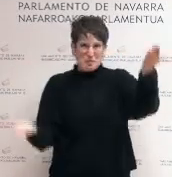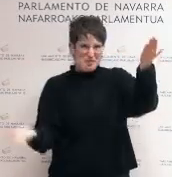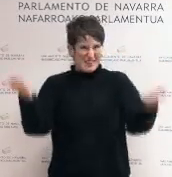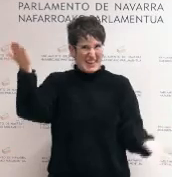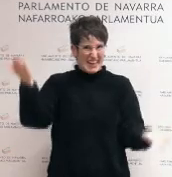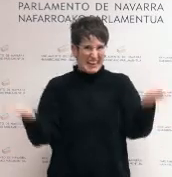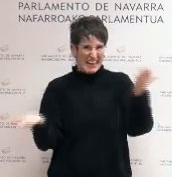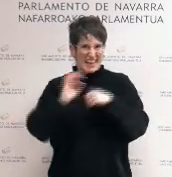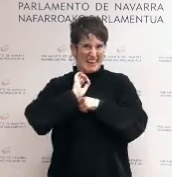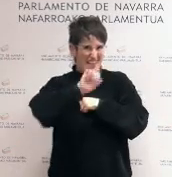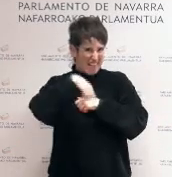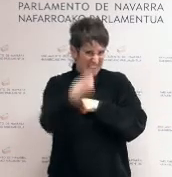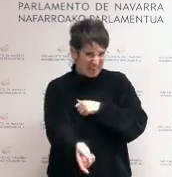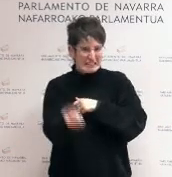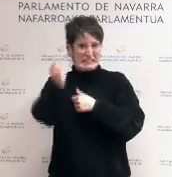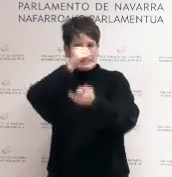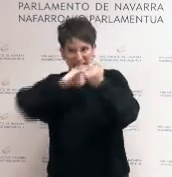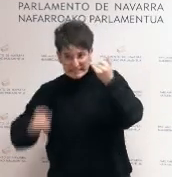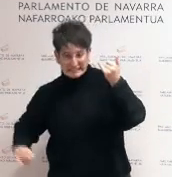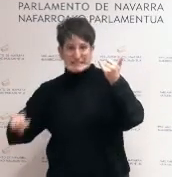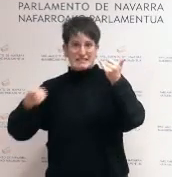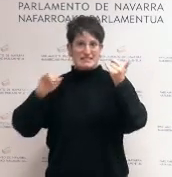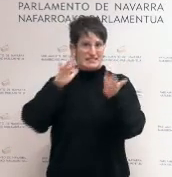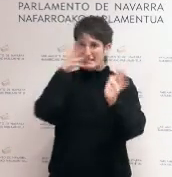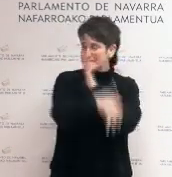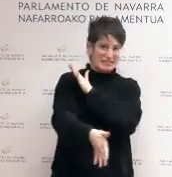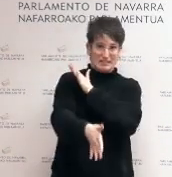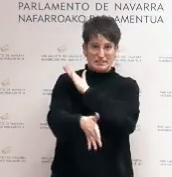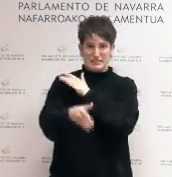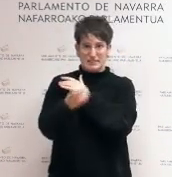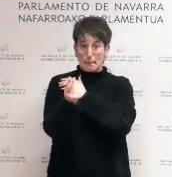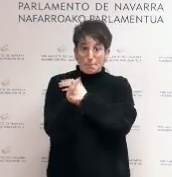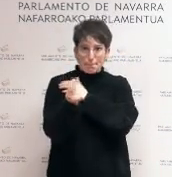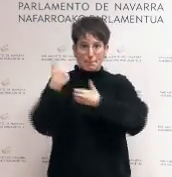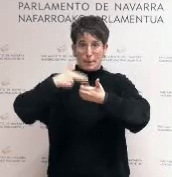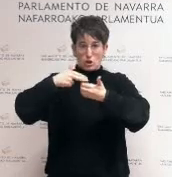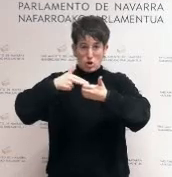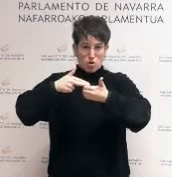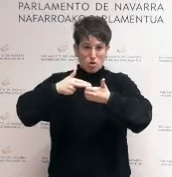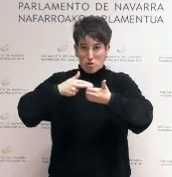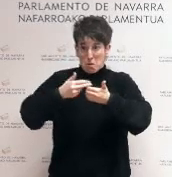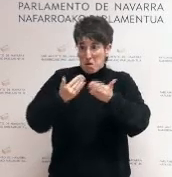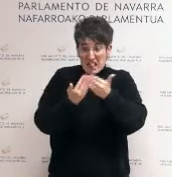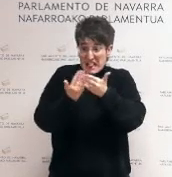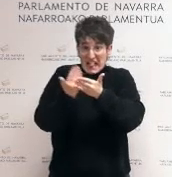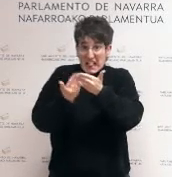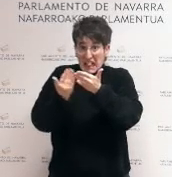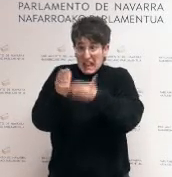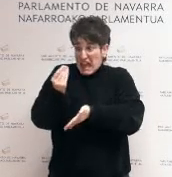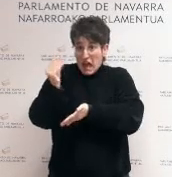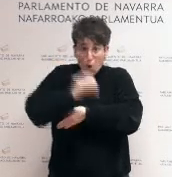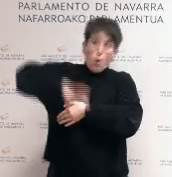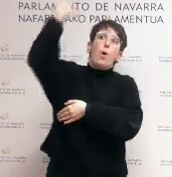Una crisis que está disparando en pocos días los precios del petróleo, que ha disparado el precio de